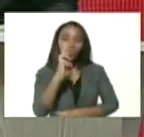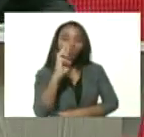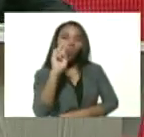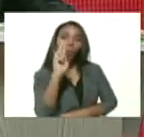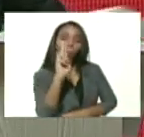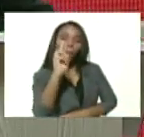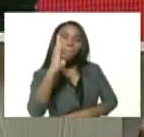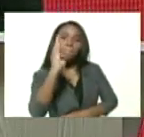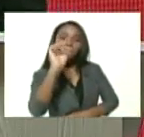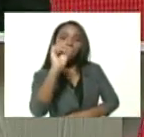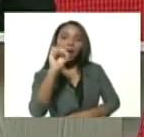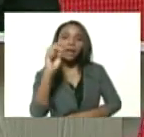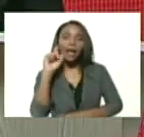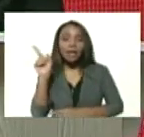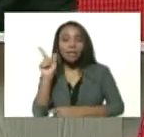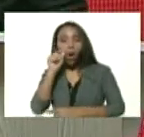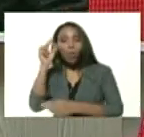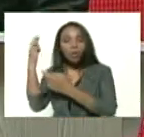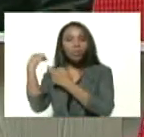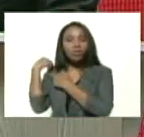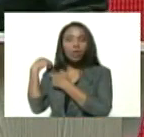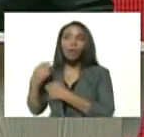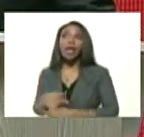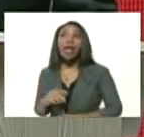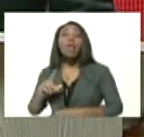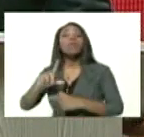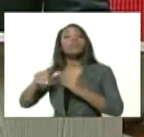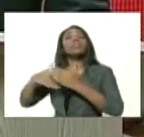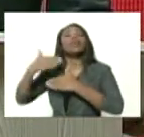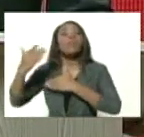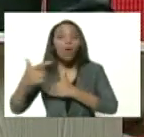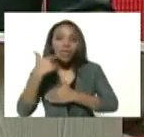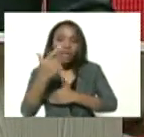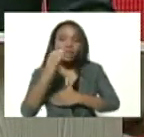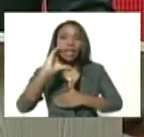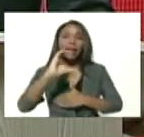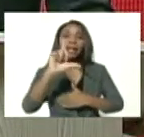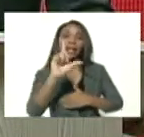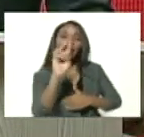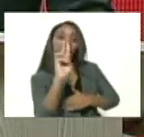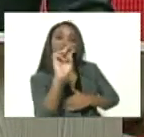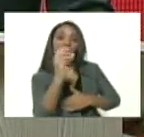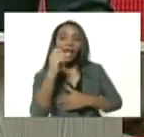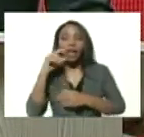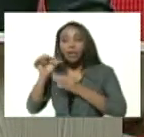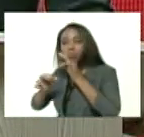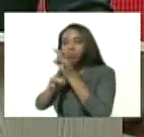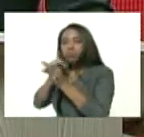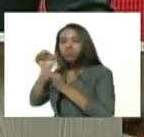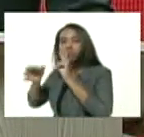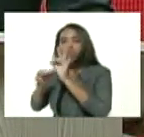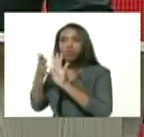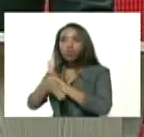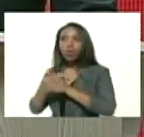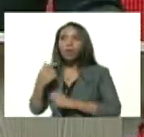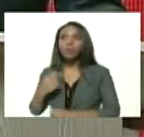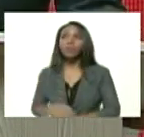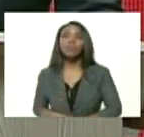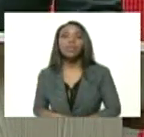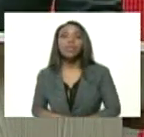Figuera. Luego dice Cliver Alcalá, y aquí está el soborno, aquí está el